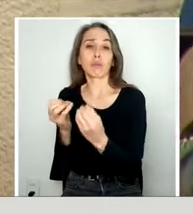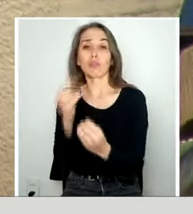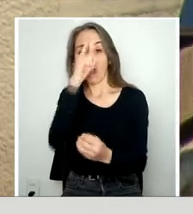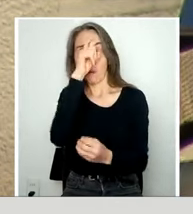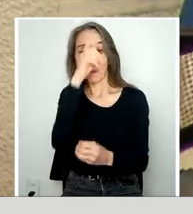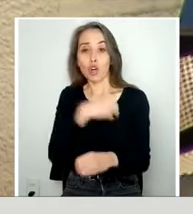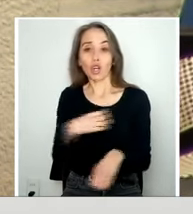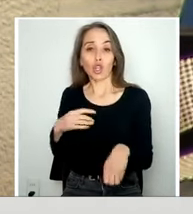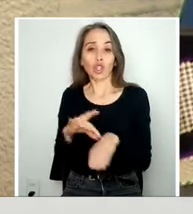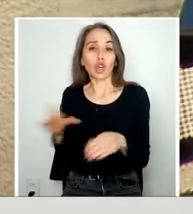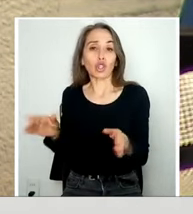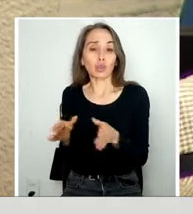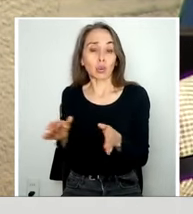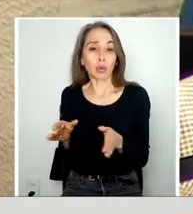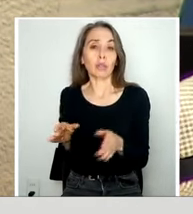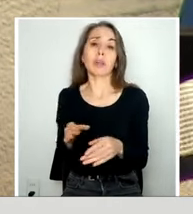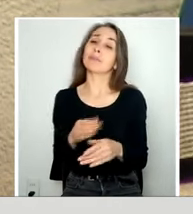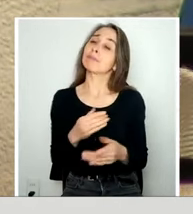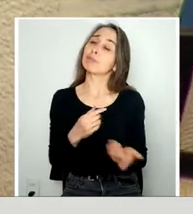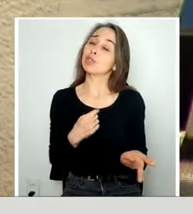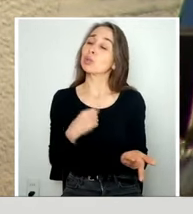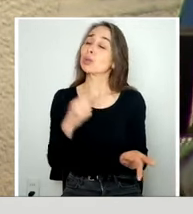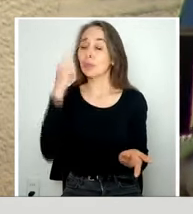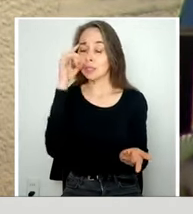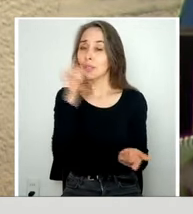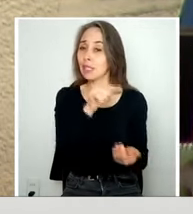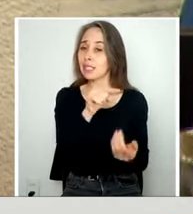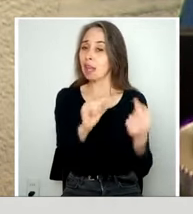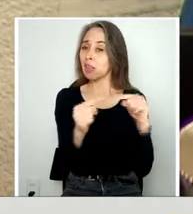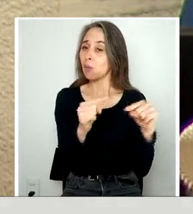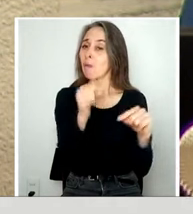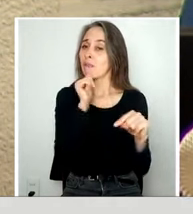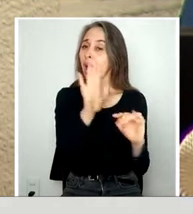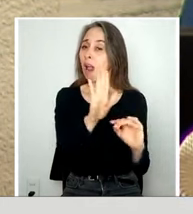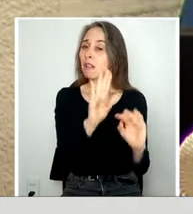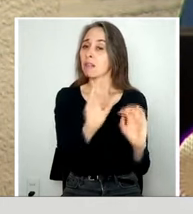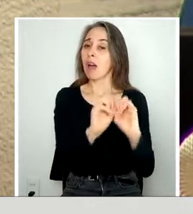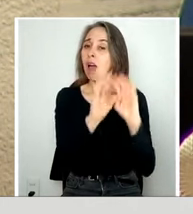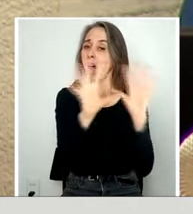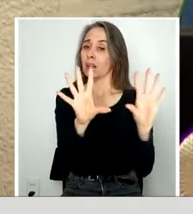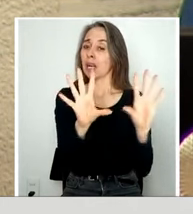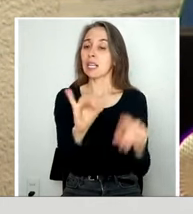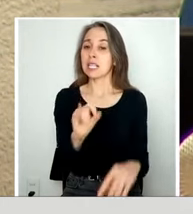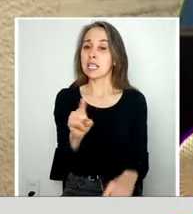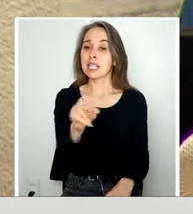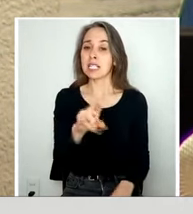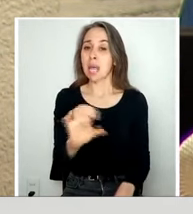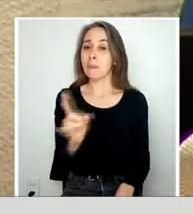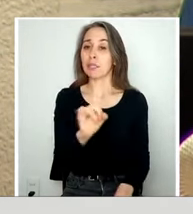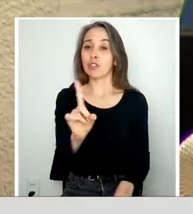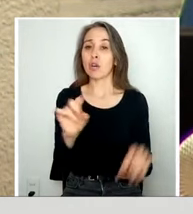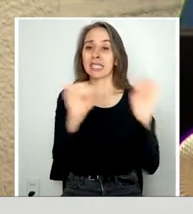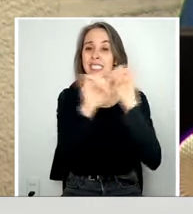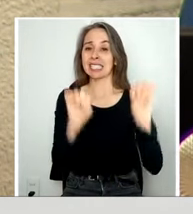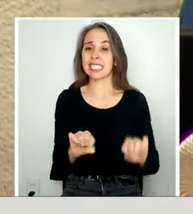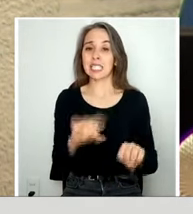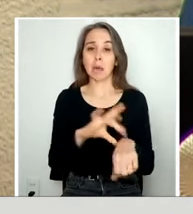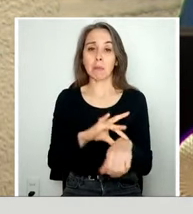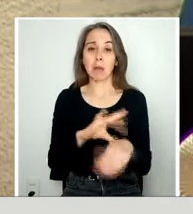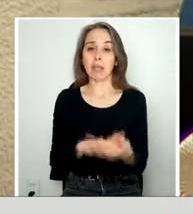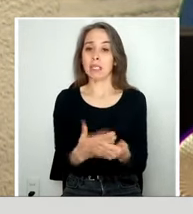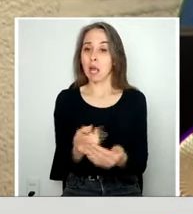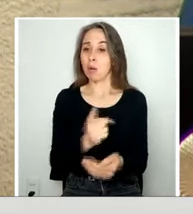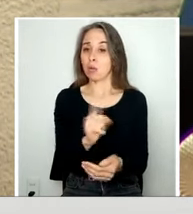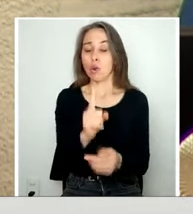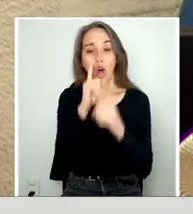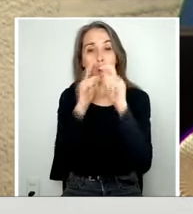creo que es un debate que se debe aclarar Porque la cisapres no son un sistema de salud aquí no está en riesgo